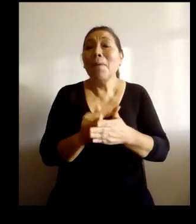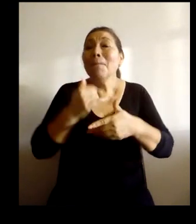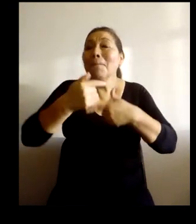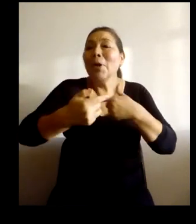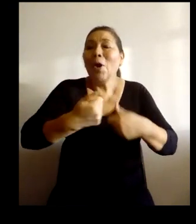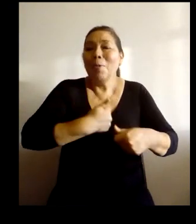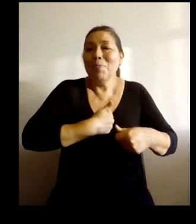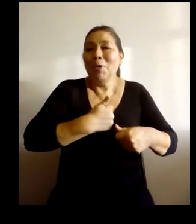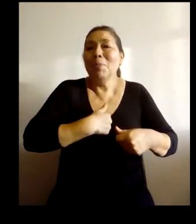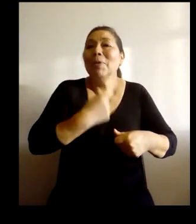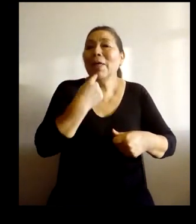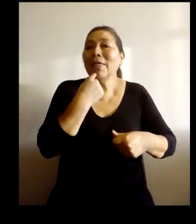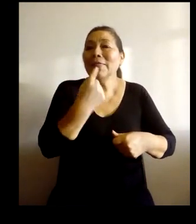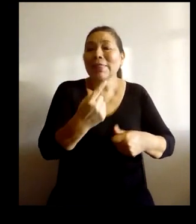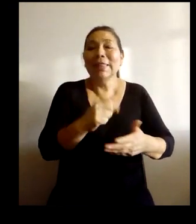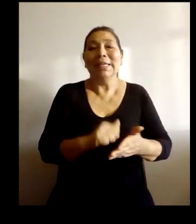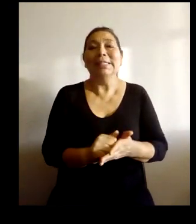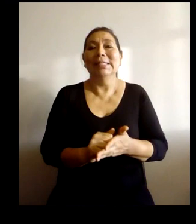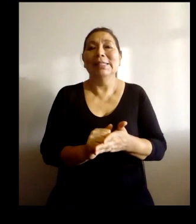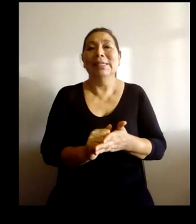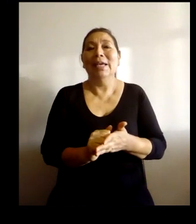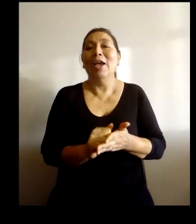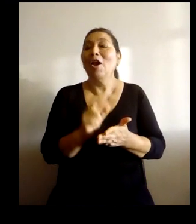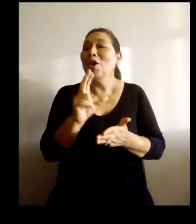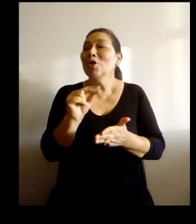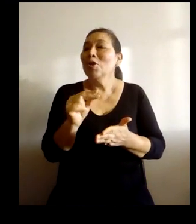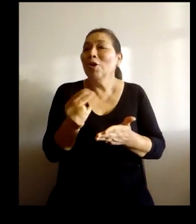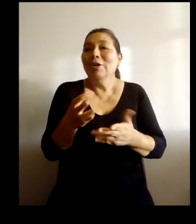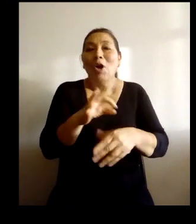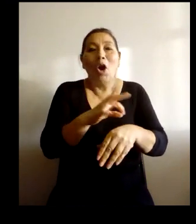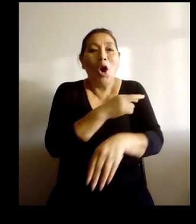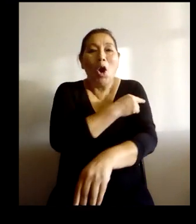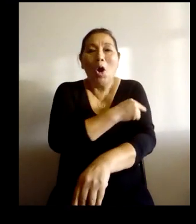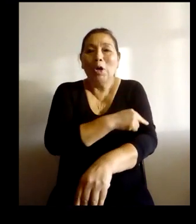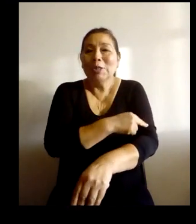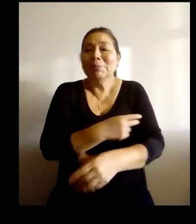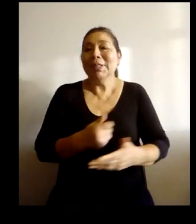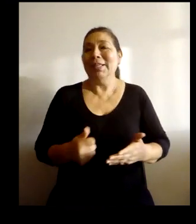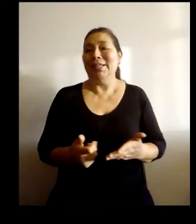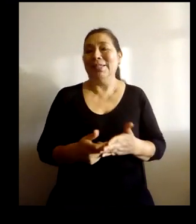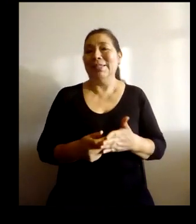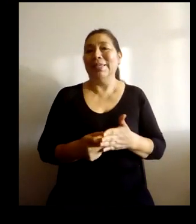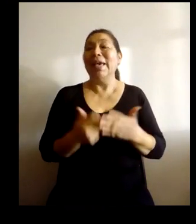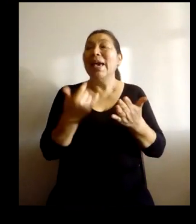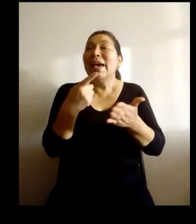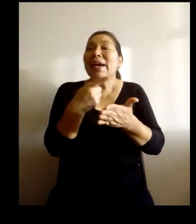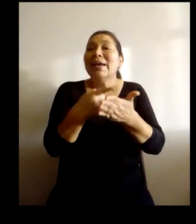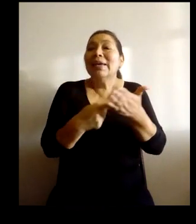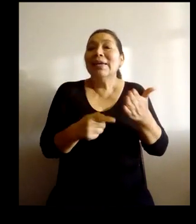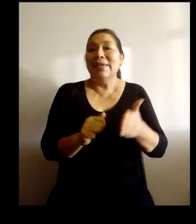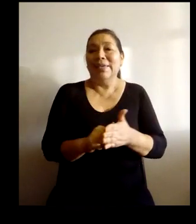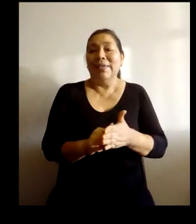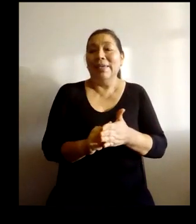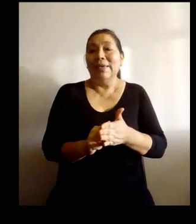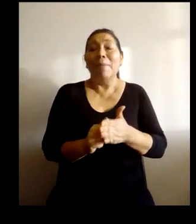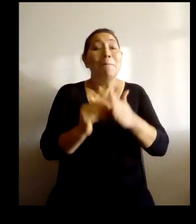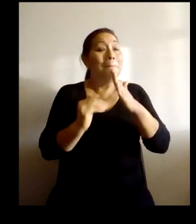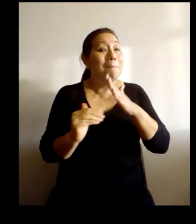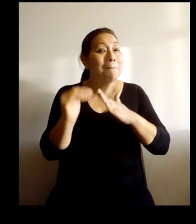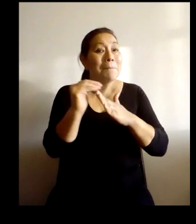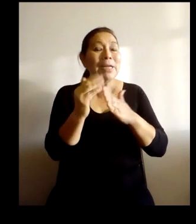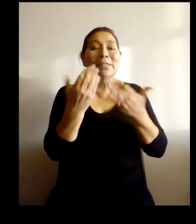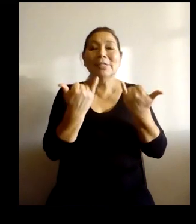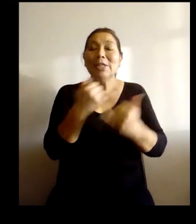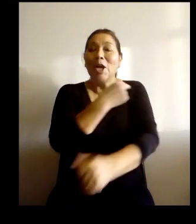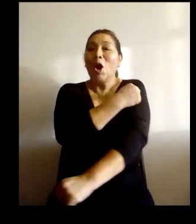Delgado, lo propio, ellos mismos lo dicen, es el mismo hospital el que establece lo siguiente, que cabe